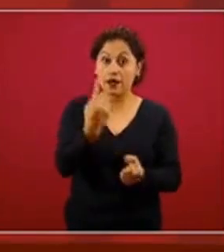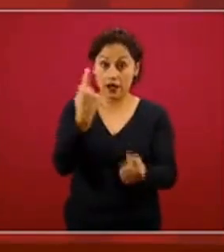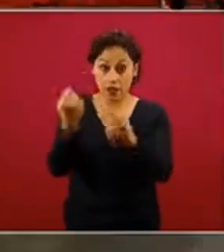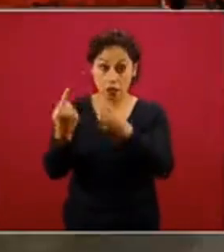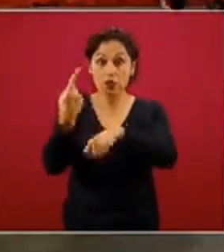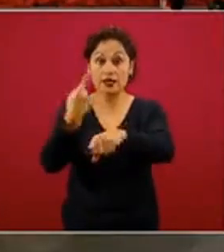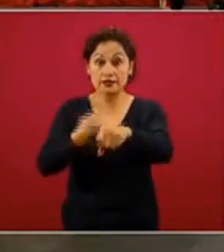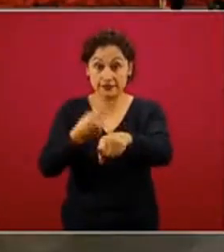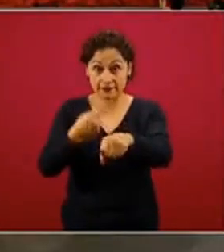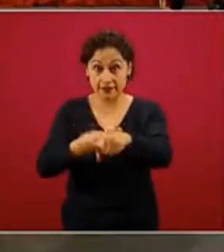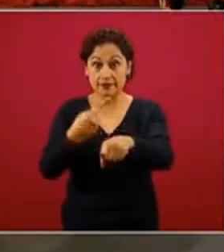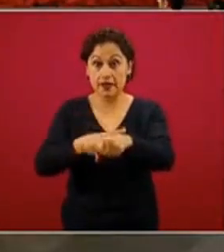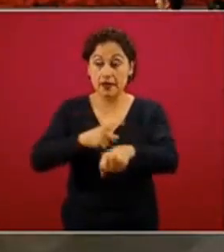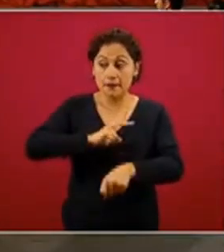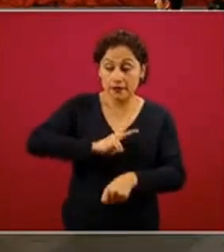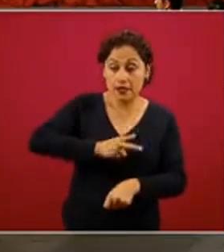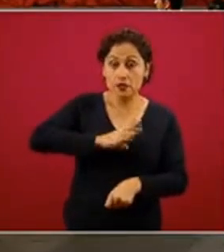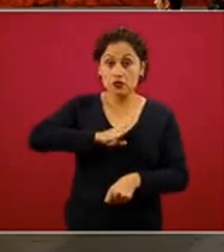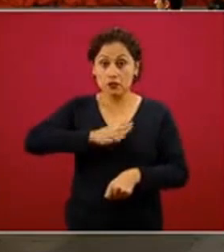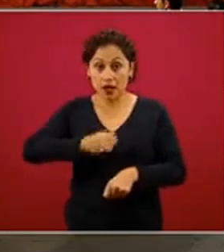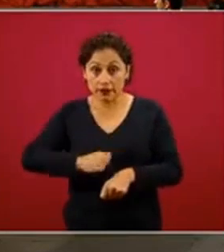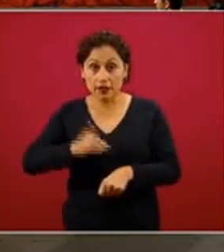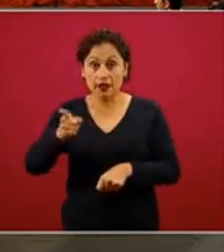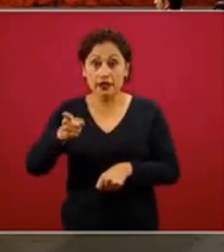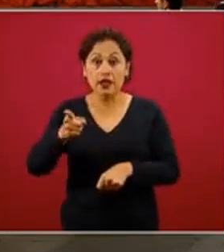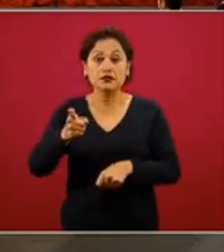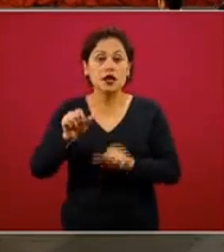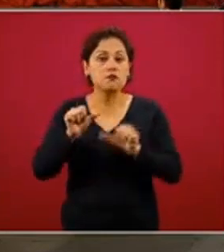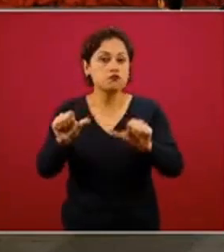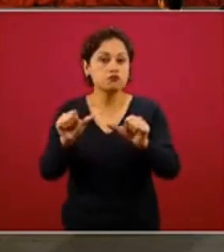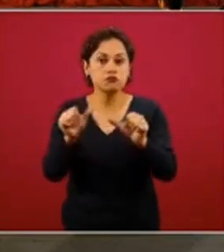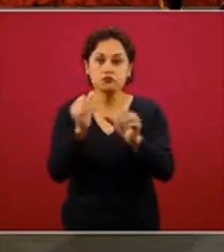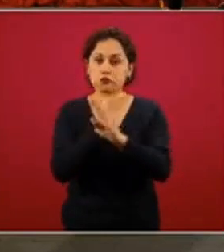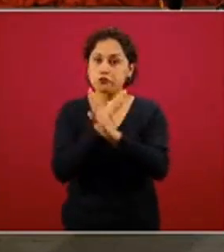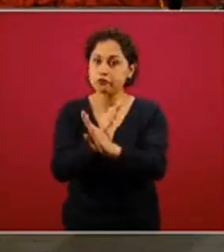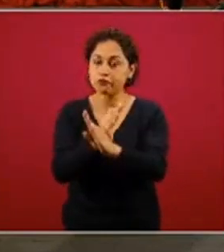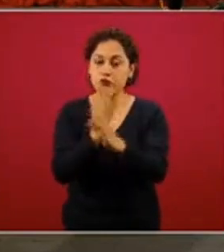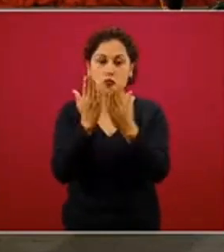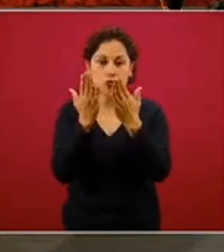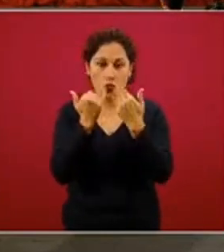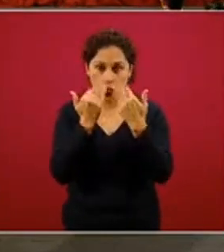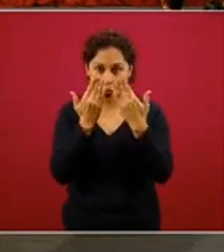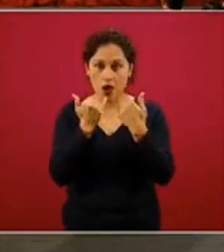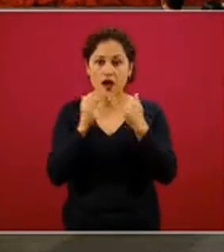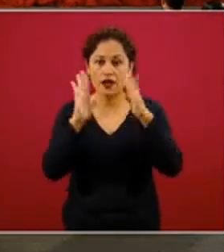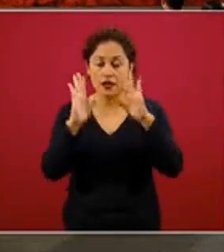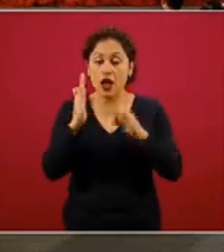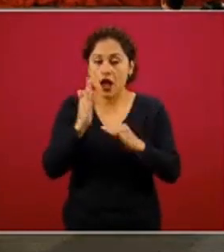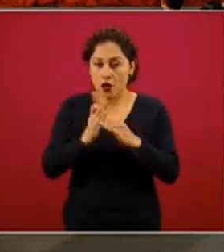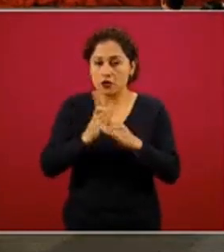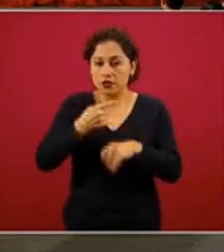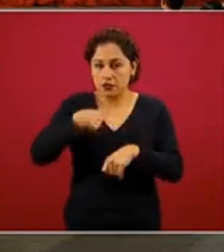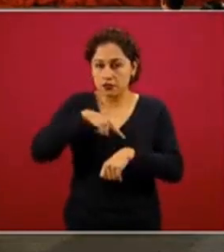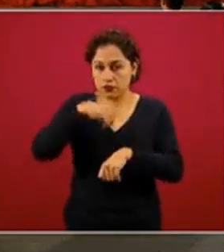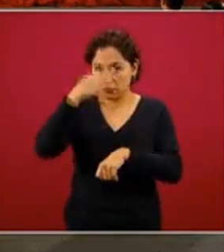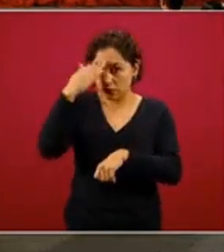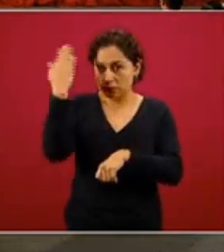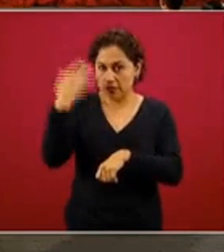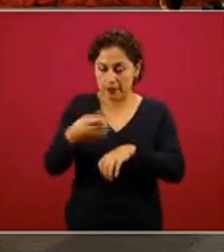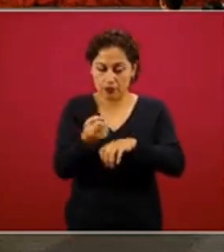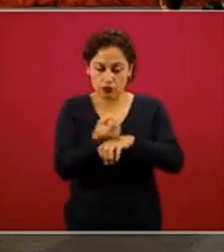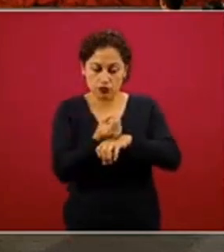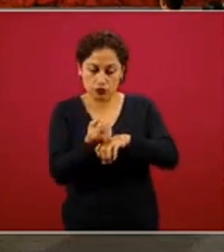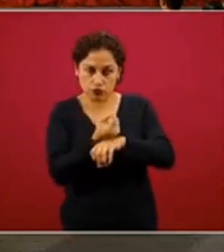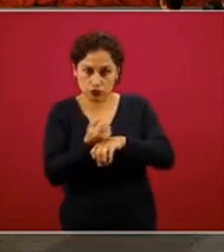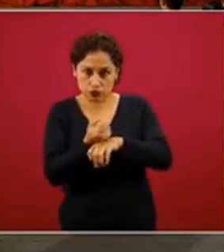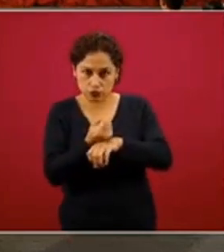otras herramientas diagnósticas. En este caso sabemos que sí se eleva la inmunoglobulina M y después la IgG,